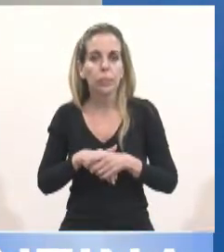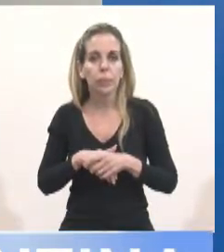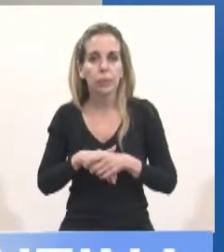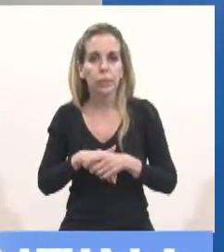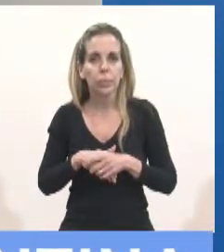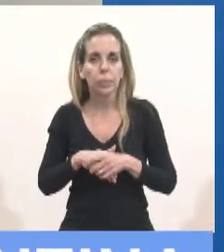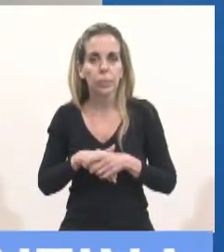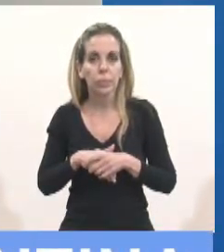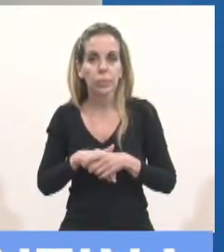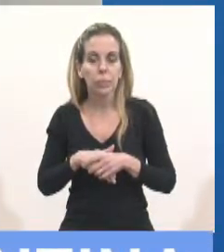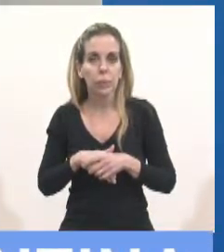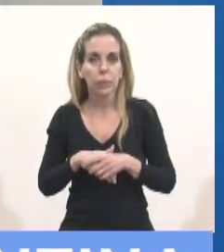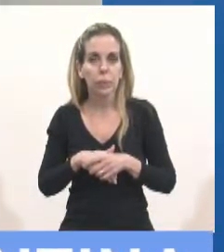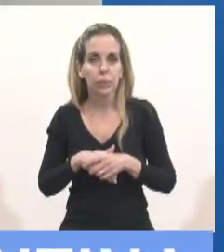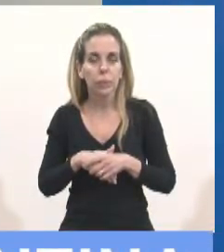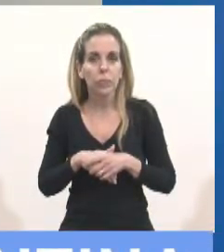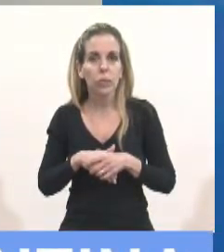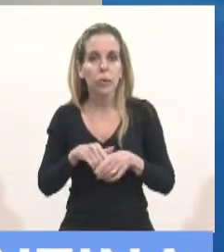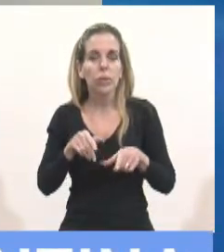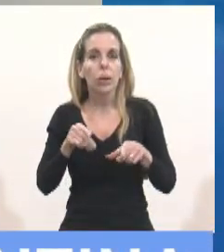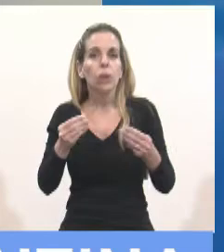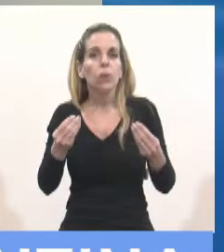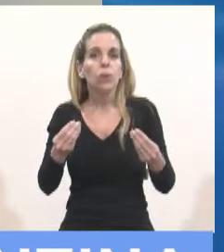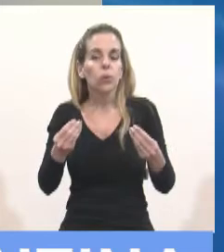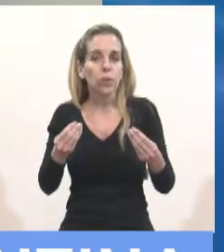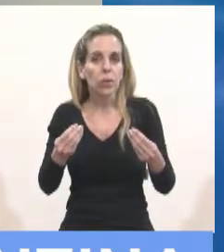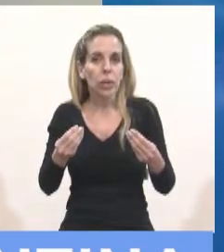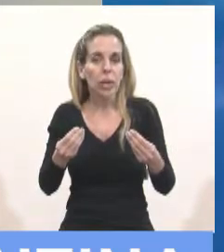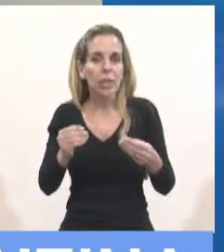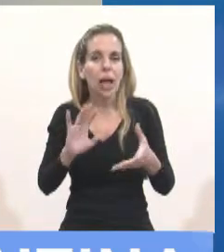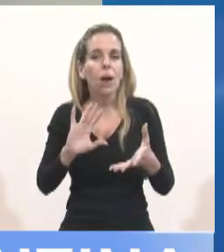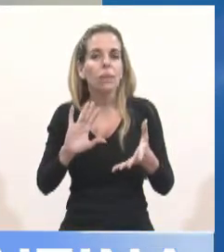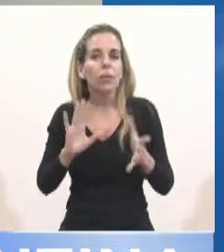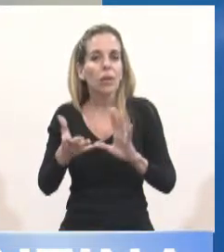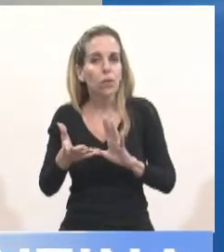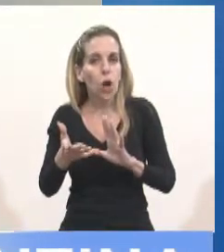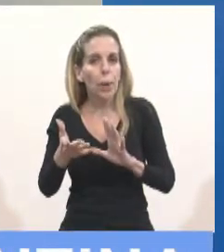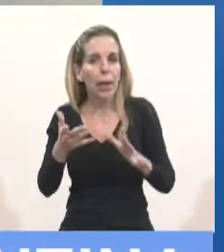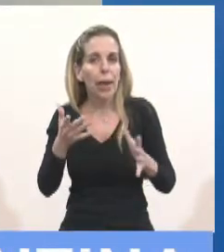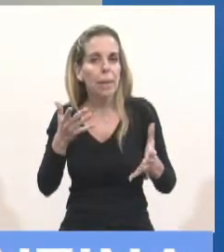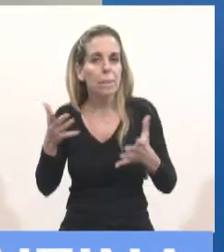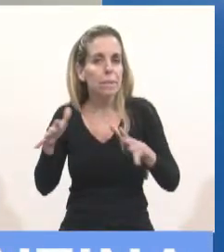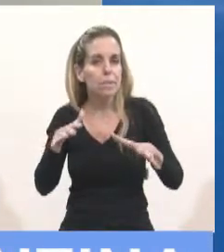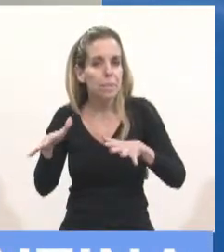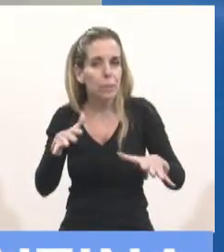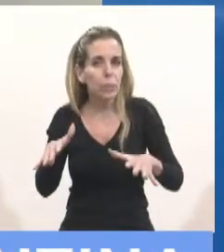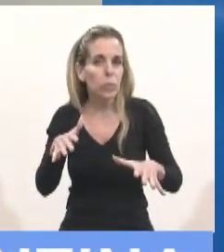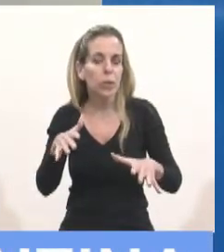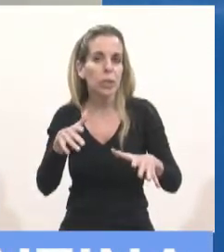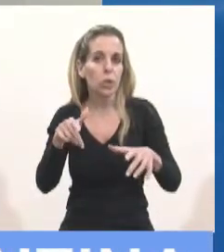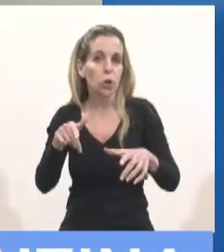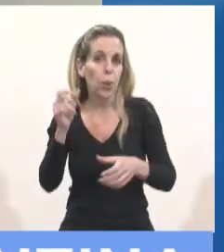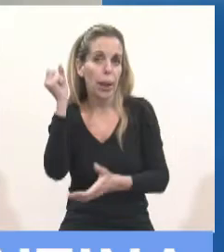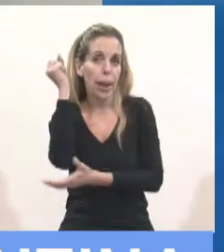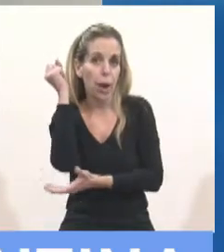básicamente, esa enfermedad, ese recurso de caída reiterado